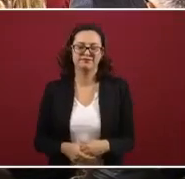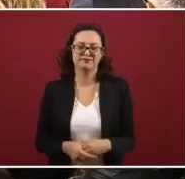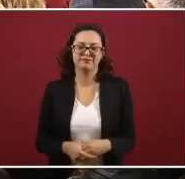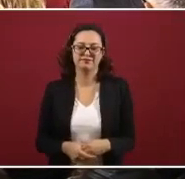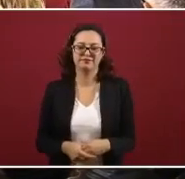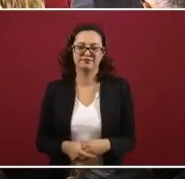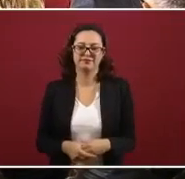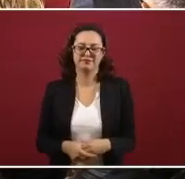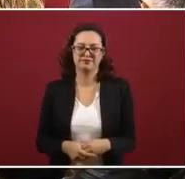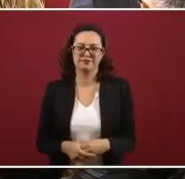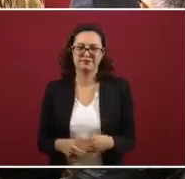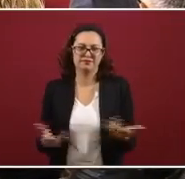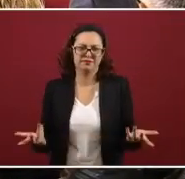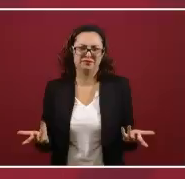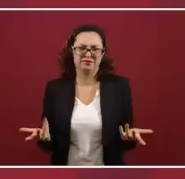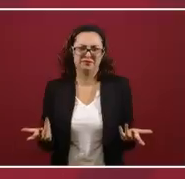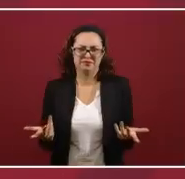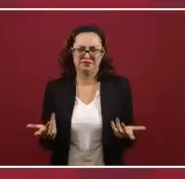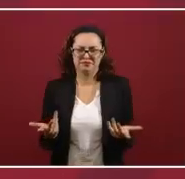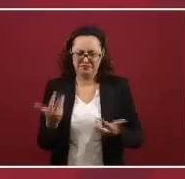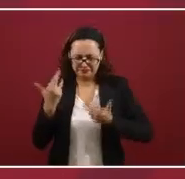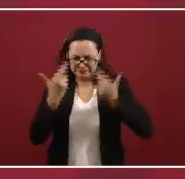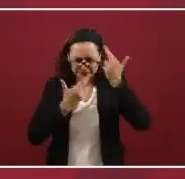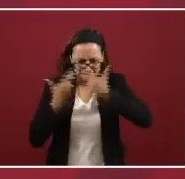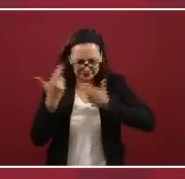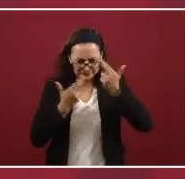pues ya elaborar el análisis